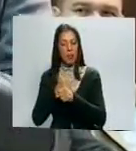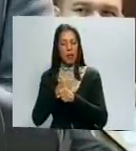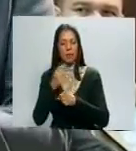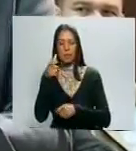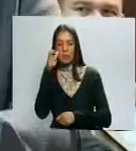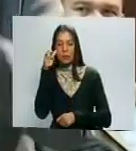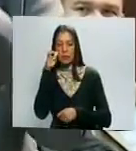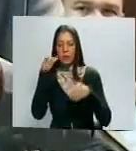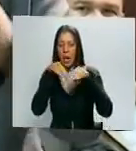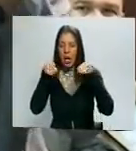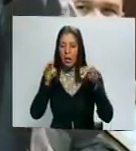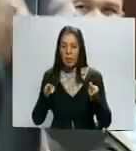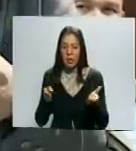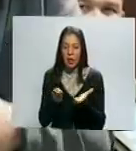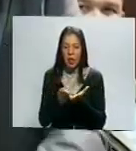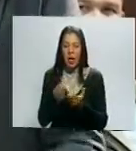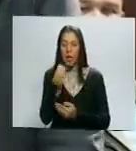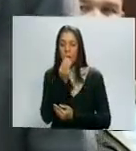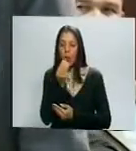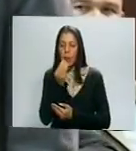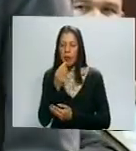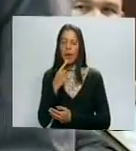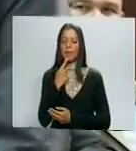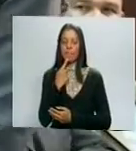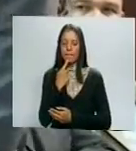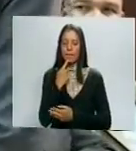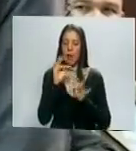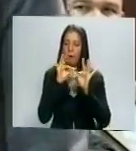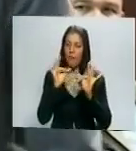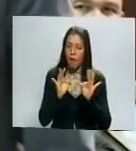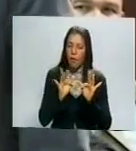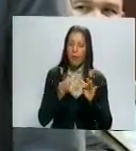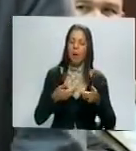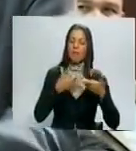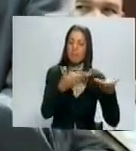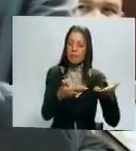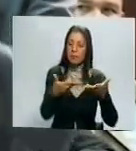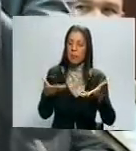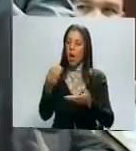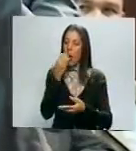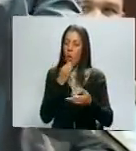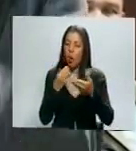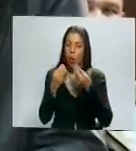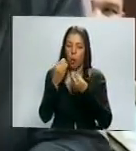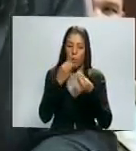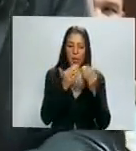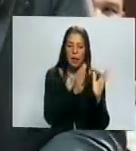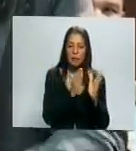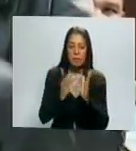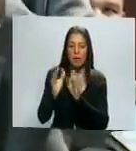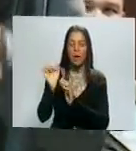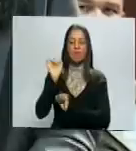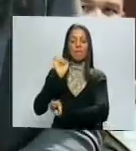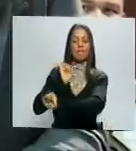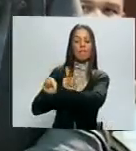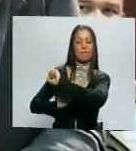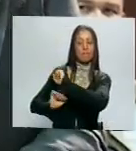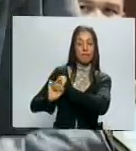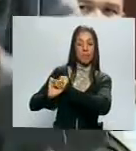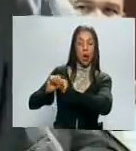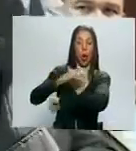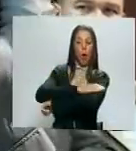sean realmente una estrategia efectiva para la distribución de los alimentos. Es una estrategia de contraataque. Por eso el